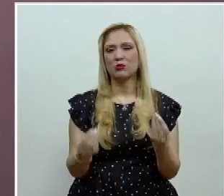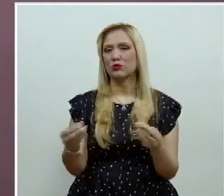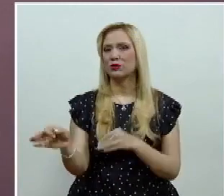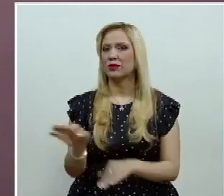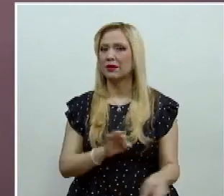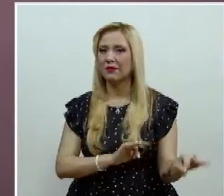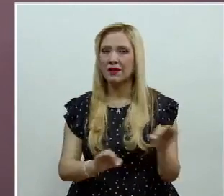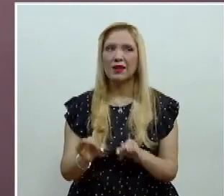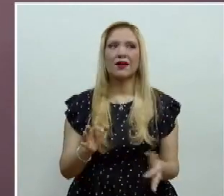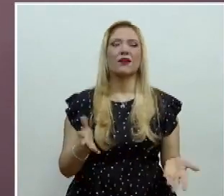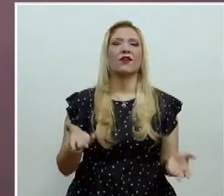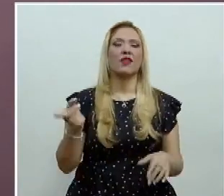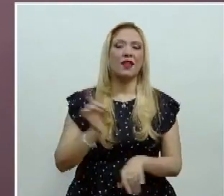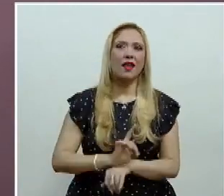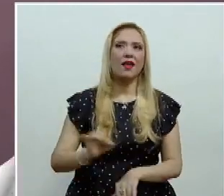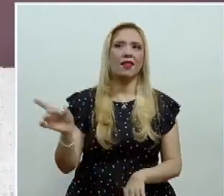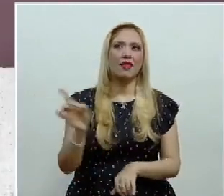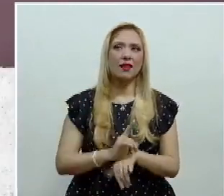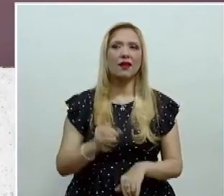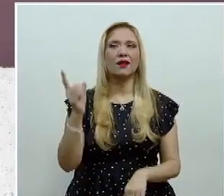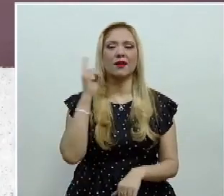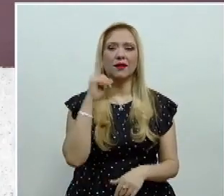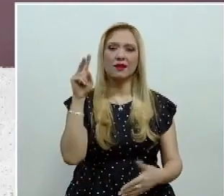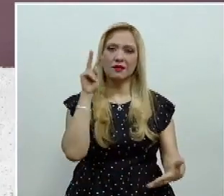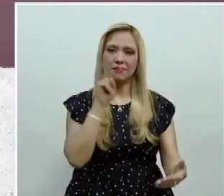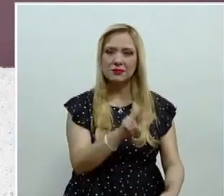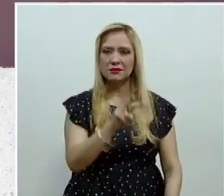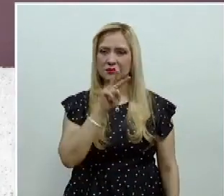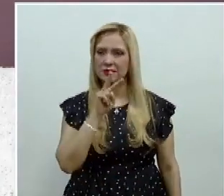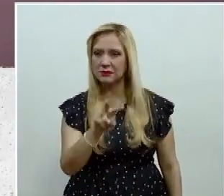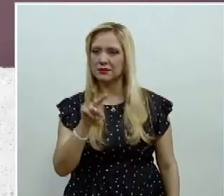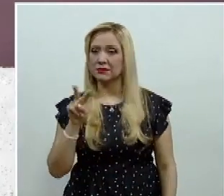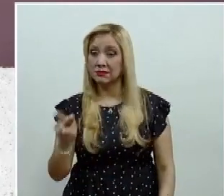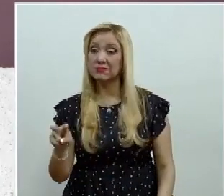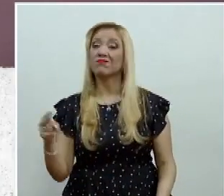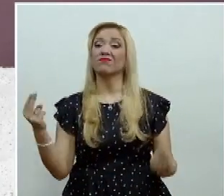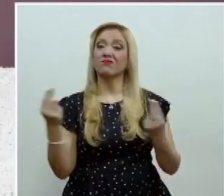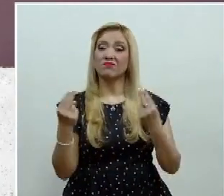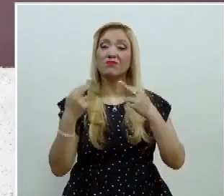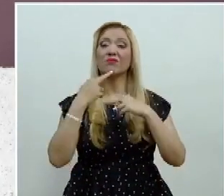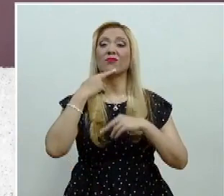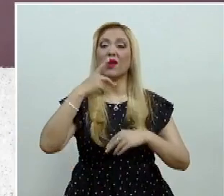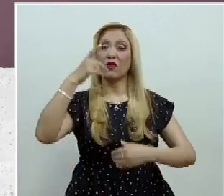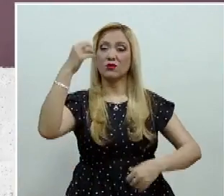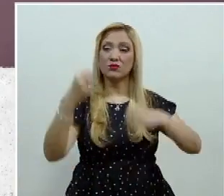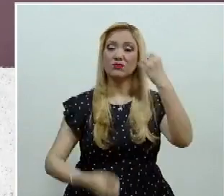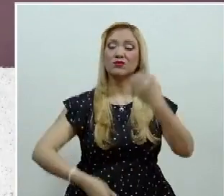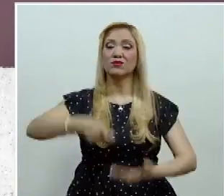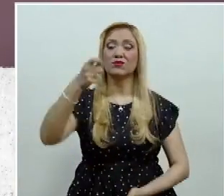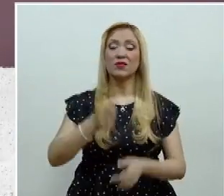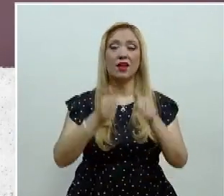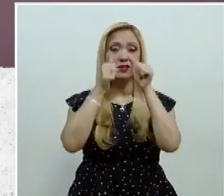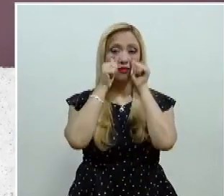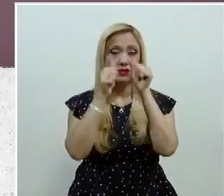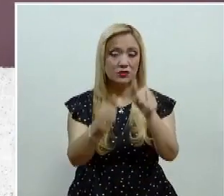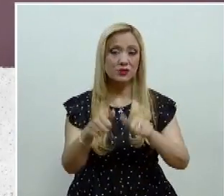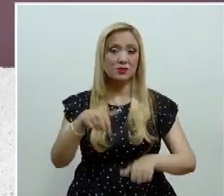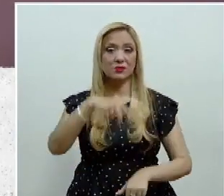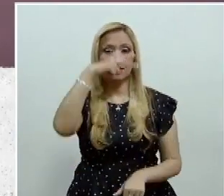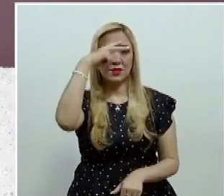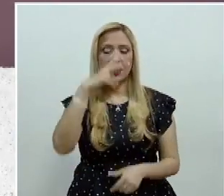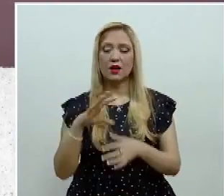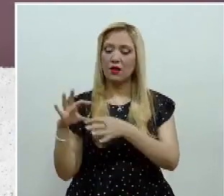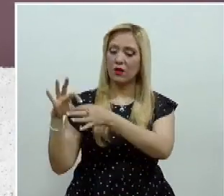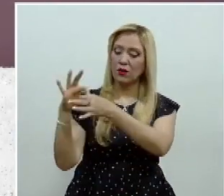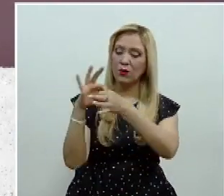Hay casos que diariamente nos están demostrando la necesidad de mejorar la impartición y procuración de justicia en México. Es un esfuerzo